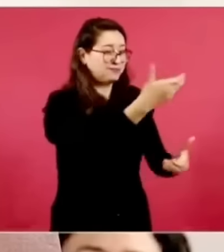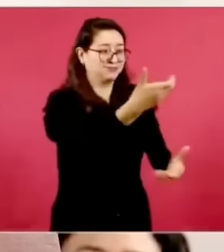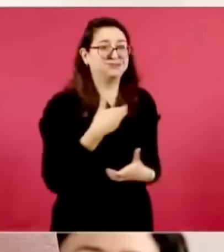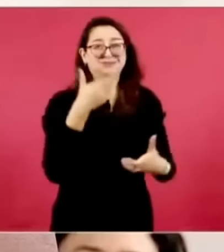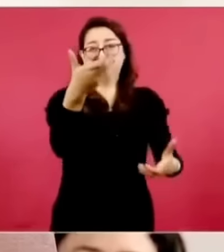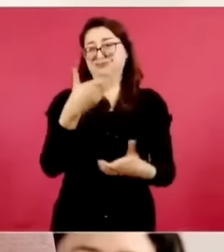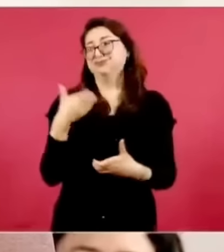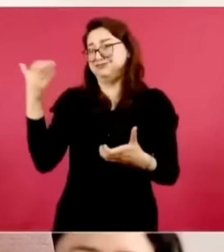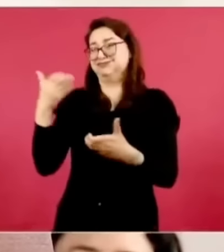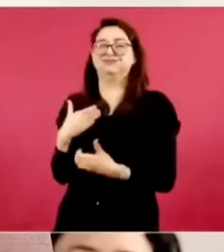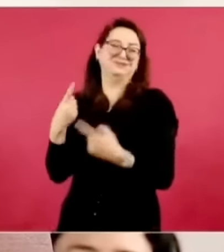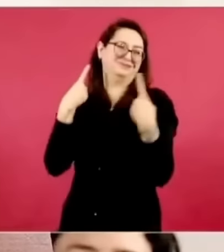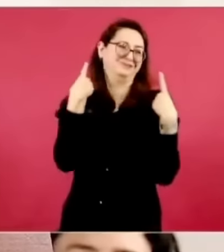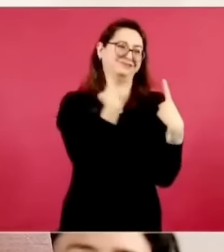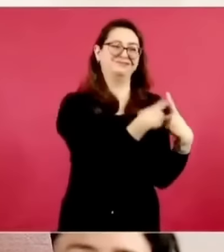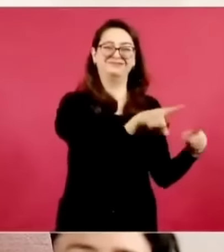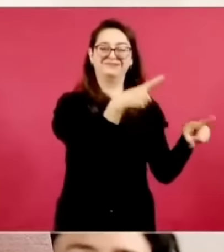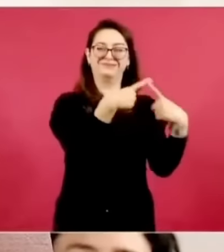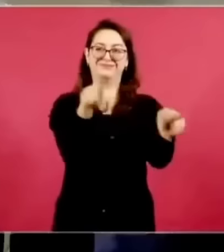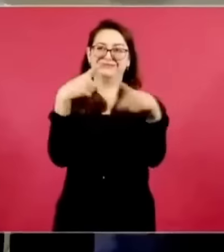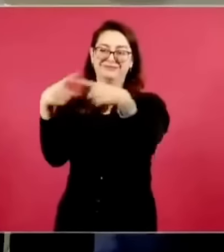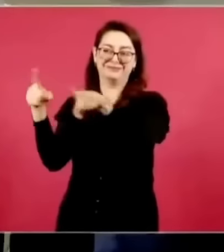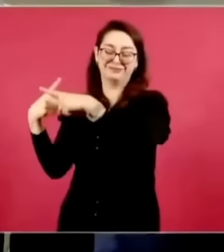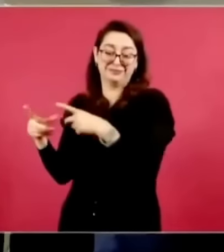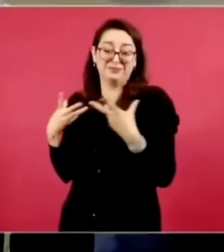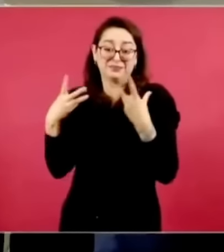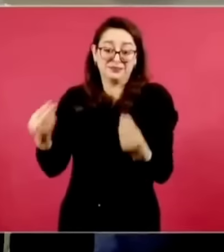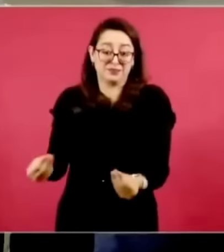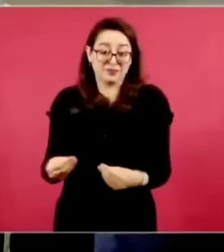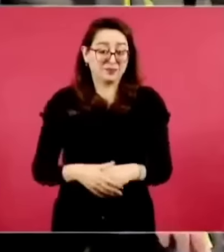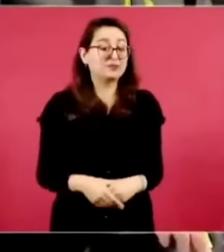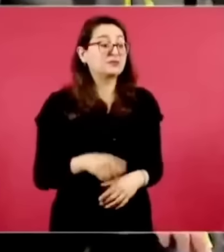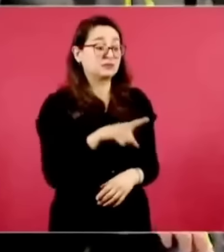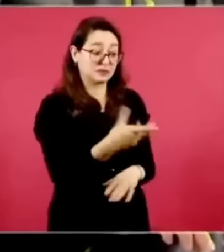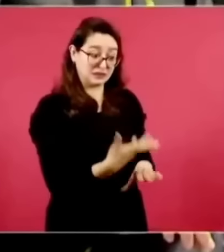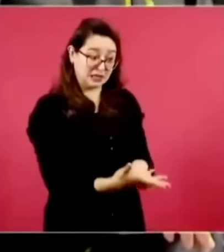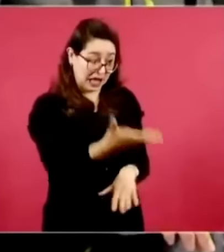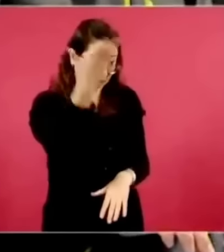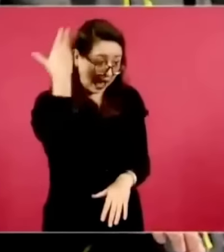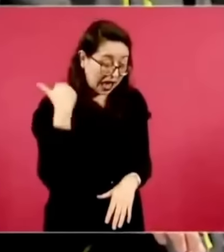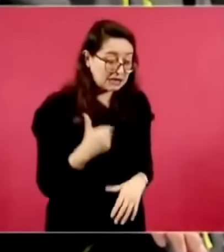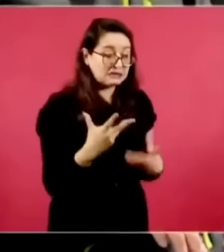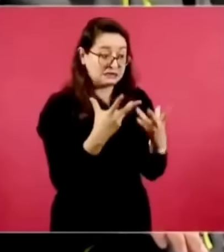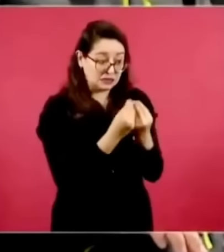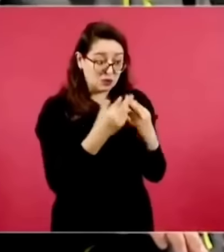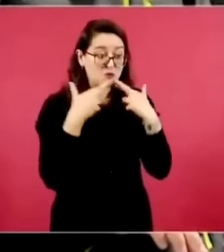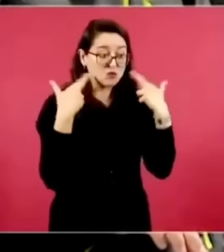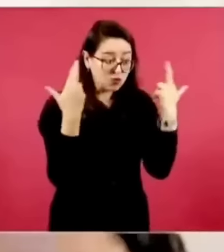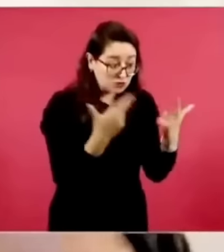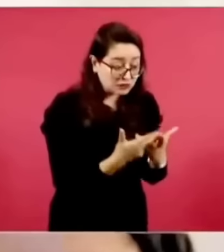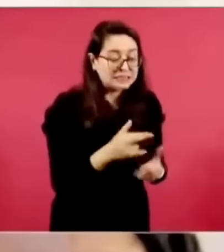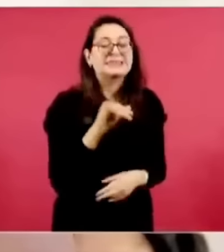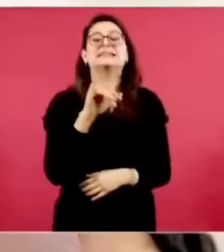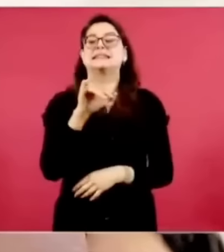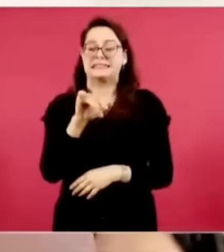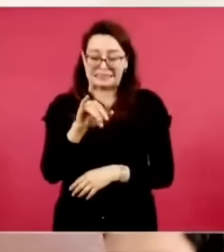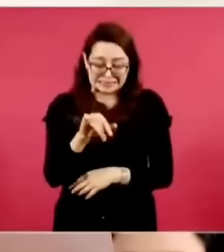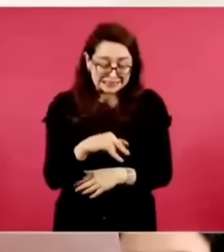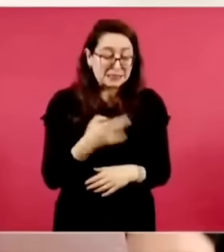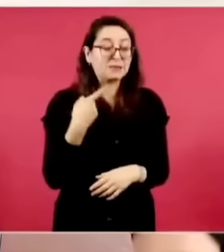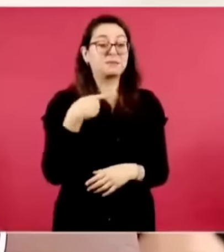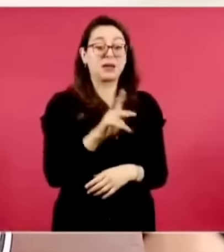las culturas de México y es con el que usted hizo este compromiso de tener una reunión con el secretario de salud todos se les está